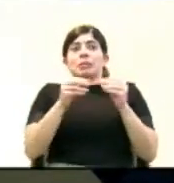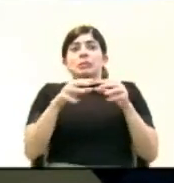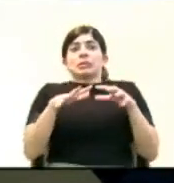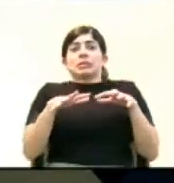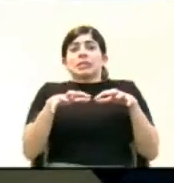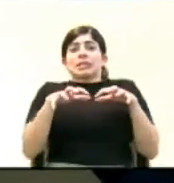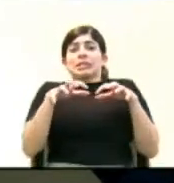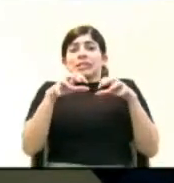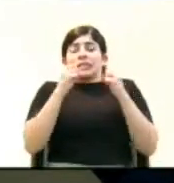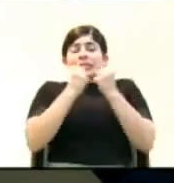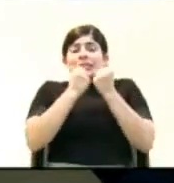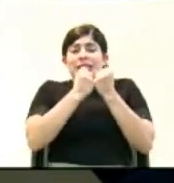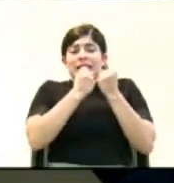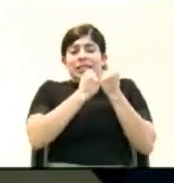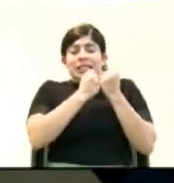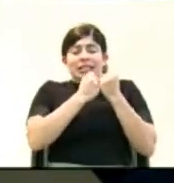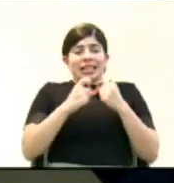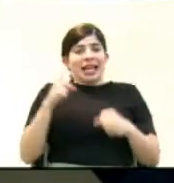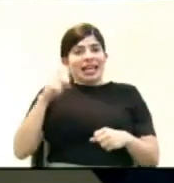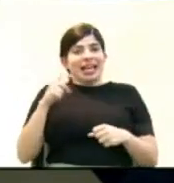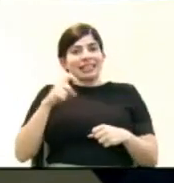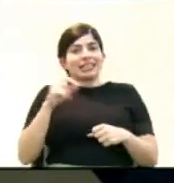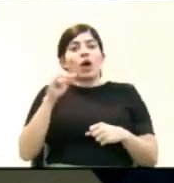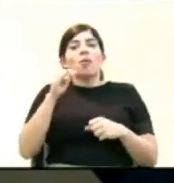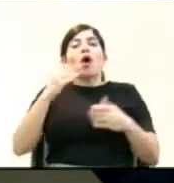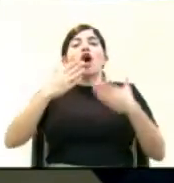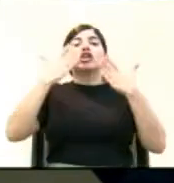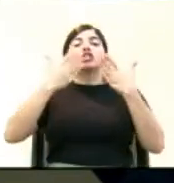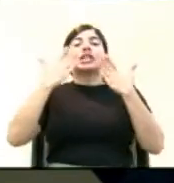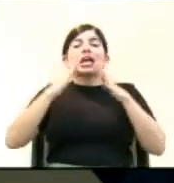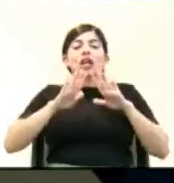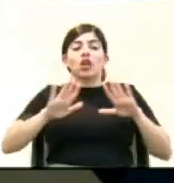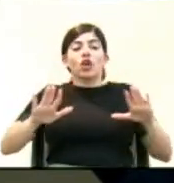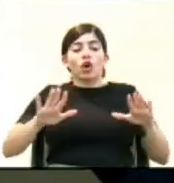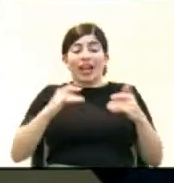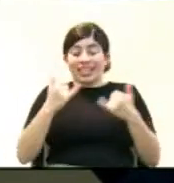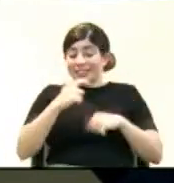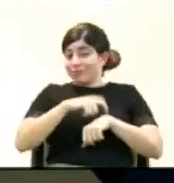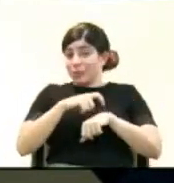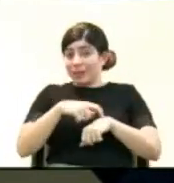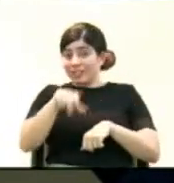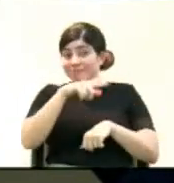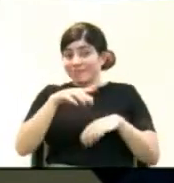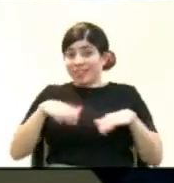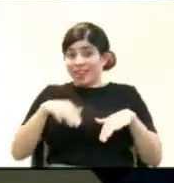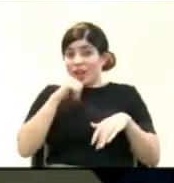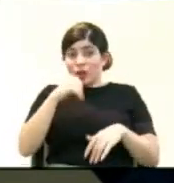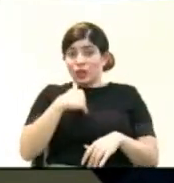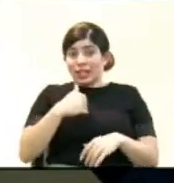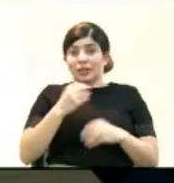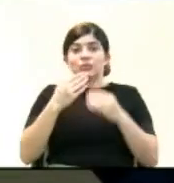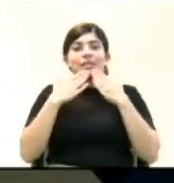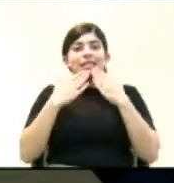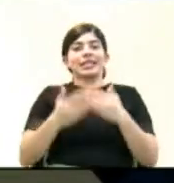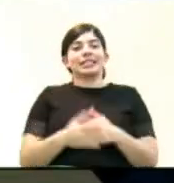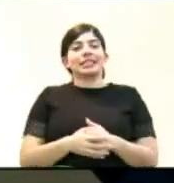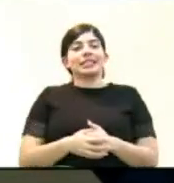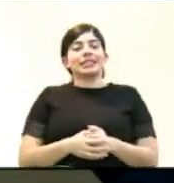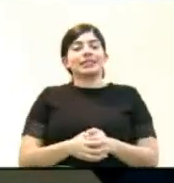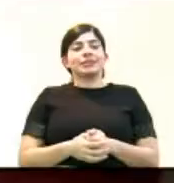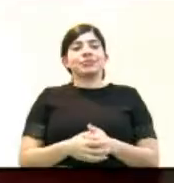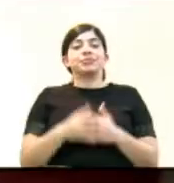estrés, necesita oxigenación y en este momento no lo está teniendo. Muchas gracias.